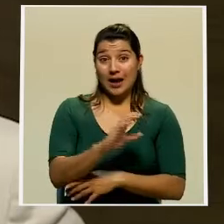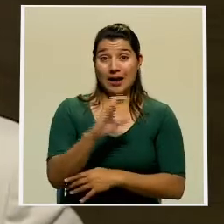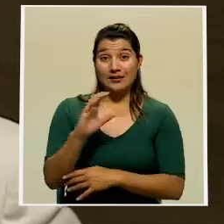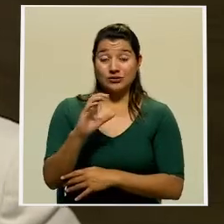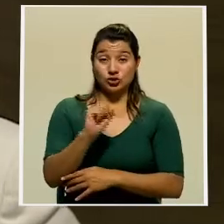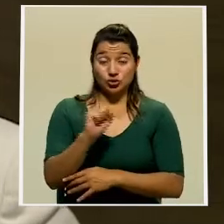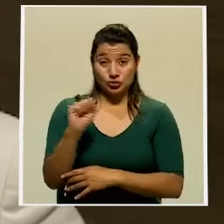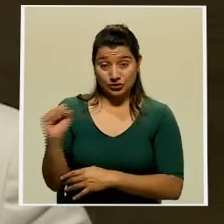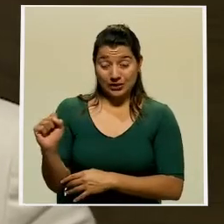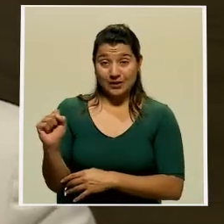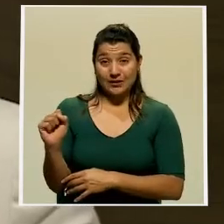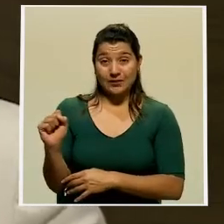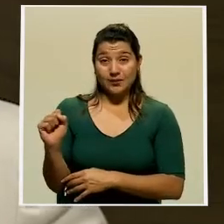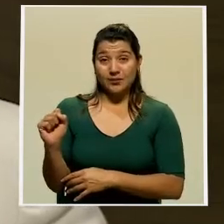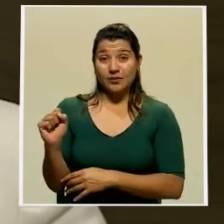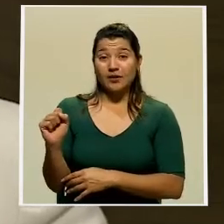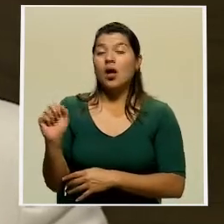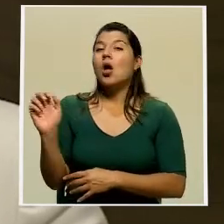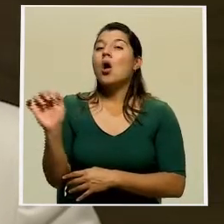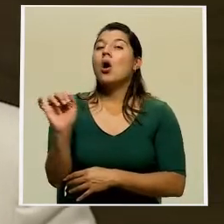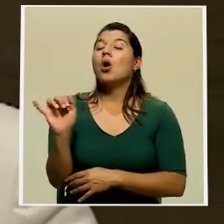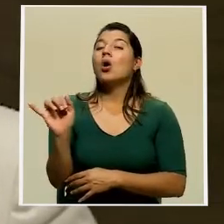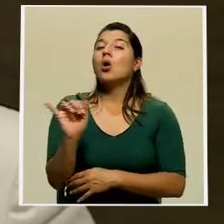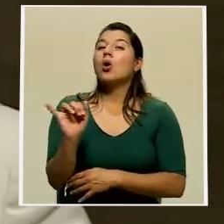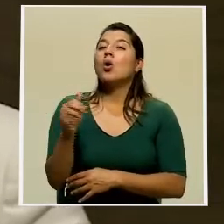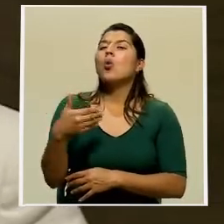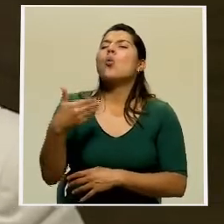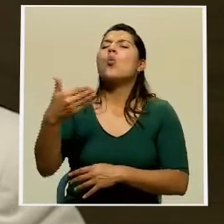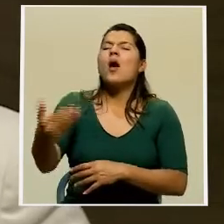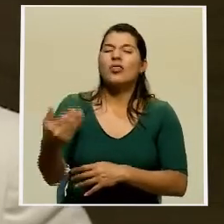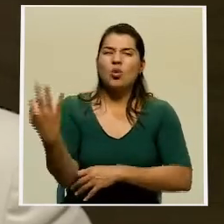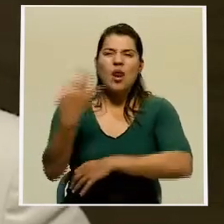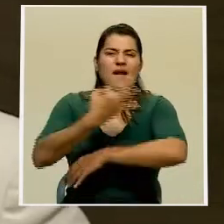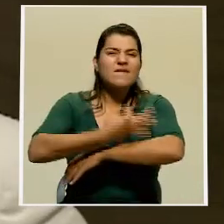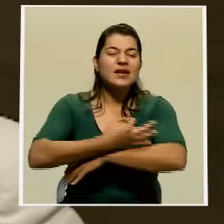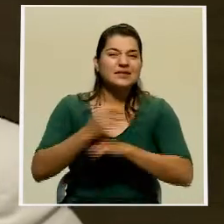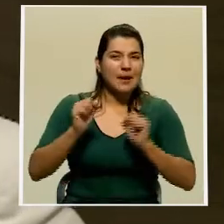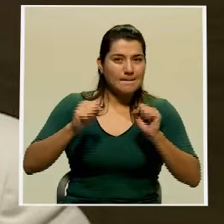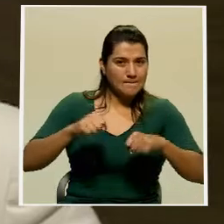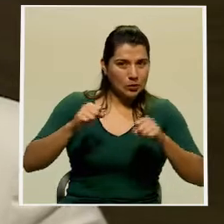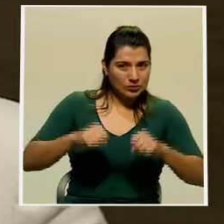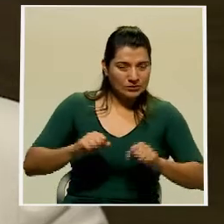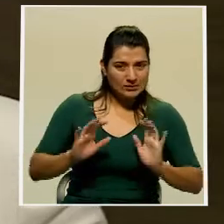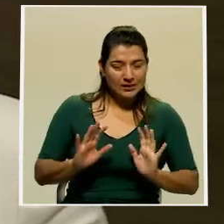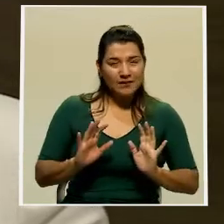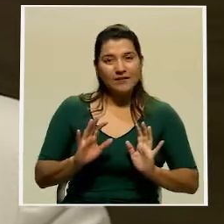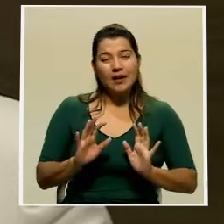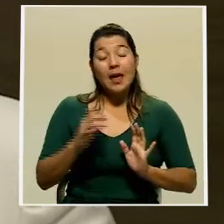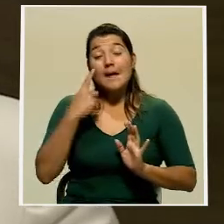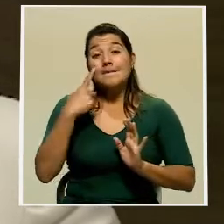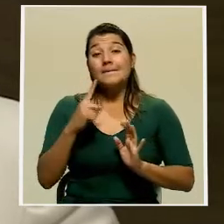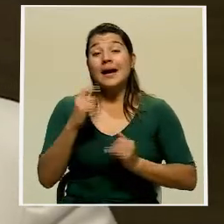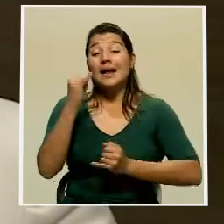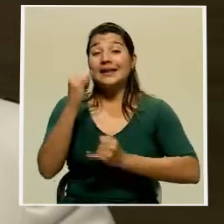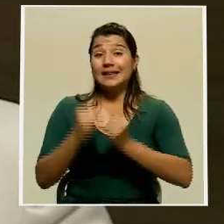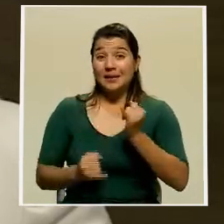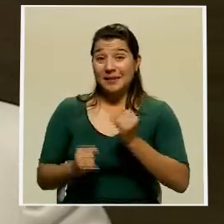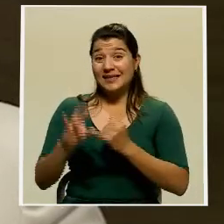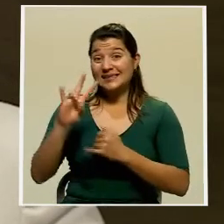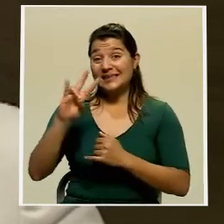Costarricense del Seguro Social, como es cuándo es la fecha probable en que se tiene prevista la culminación de